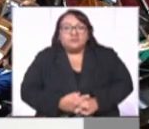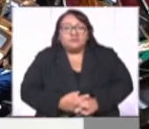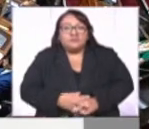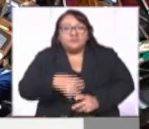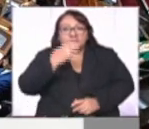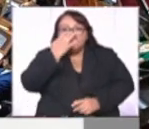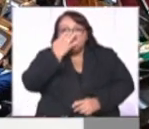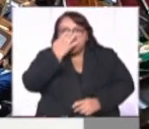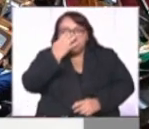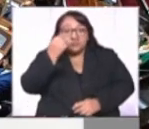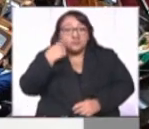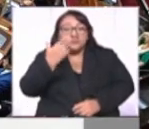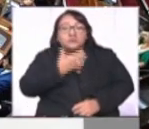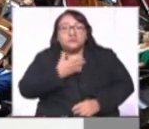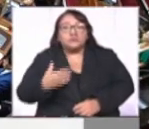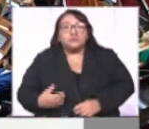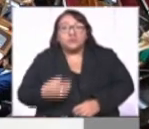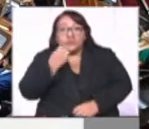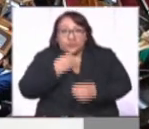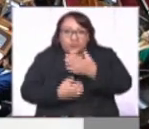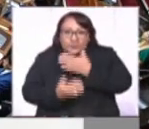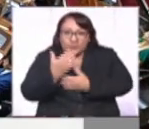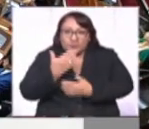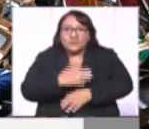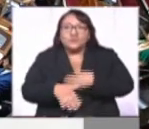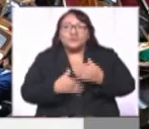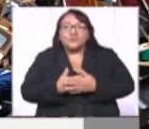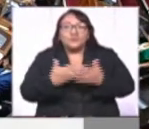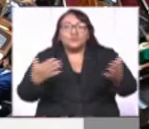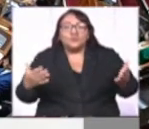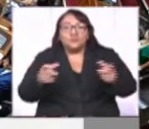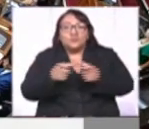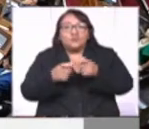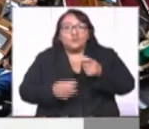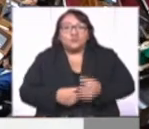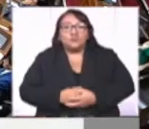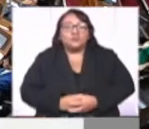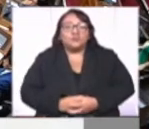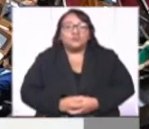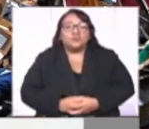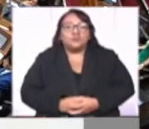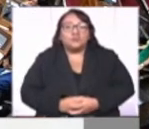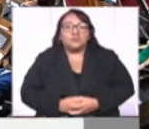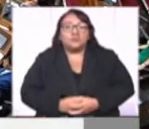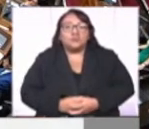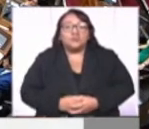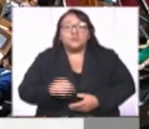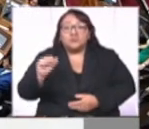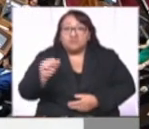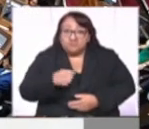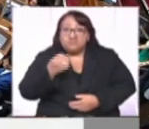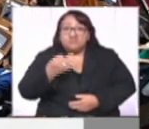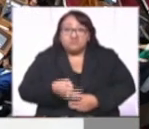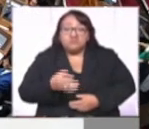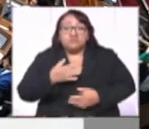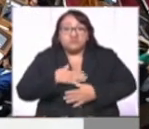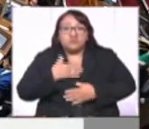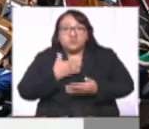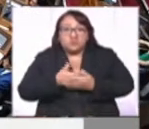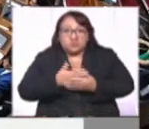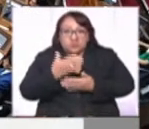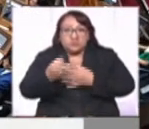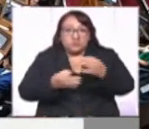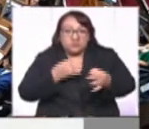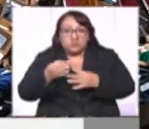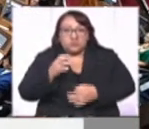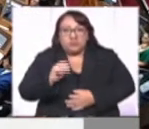Señor presidente, muy buenos días a todos los colegas congresistas. Efectivamente, voy a sustentar